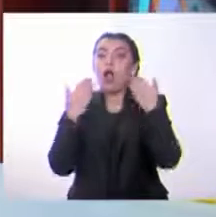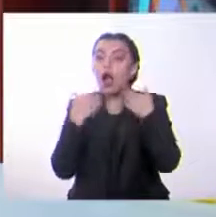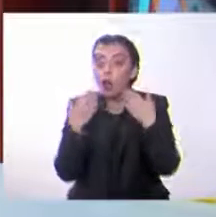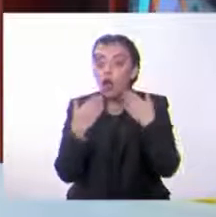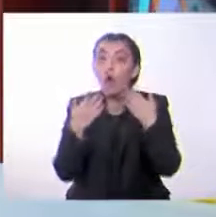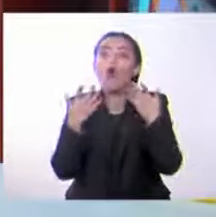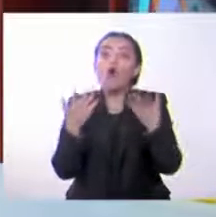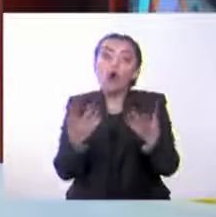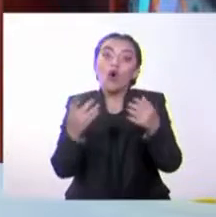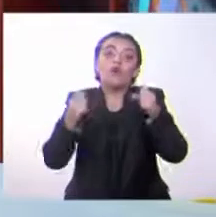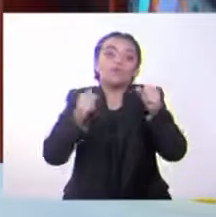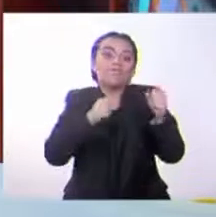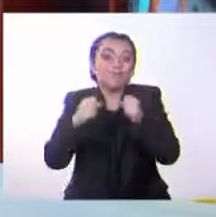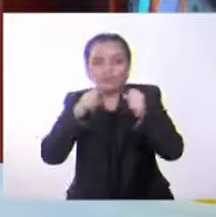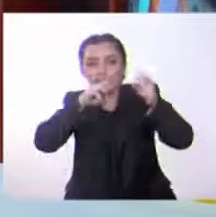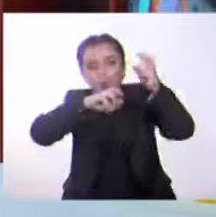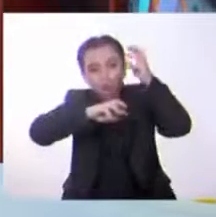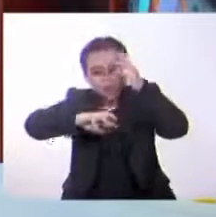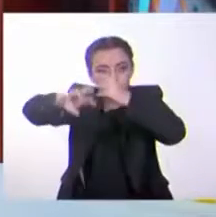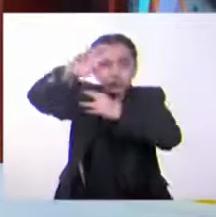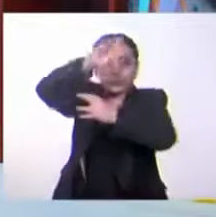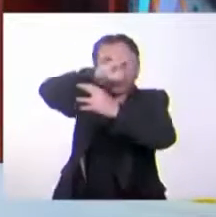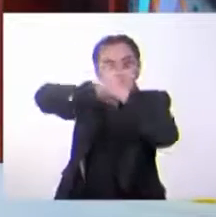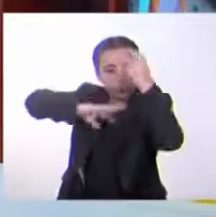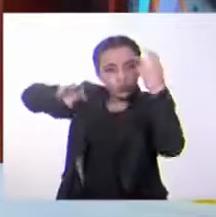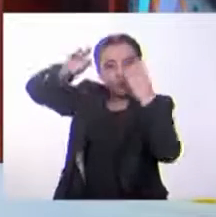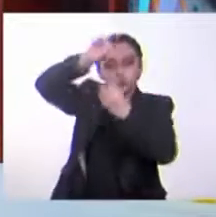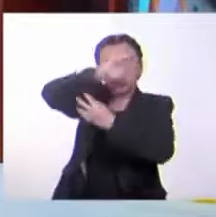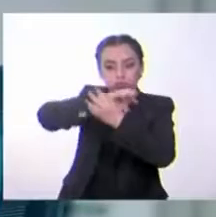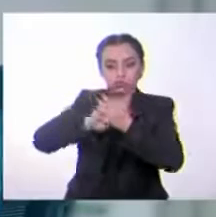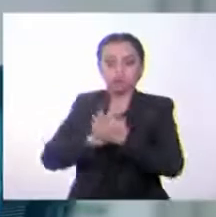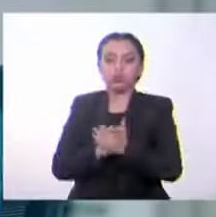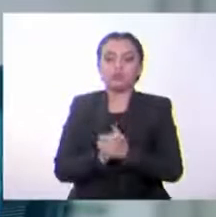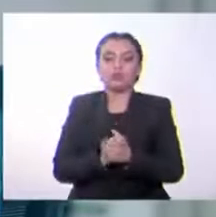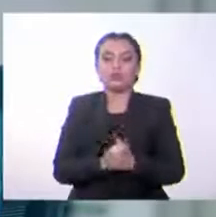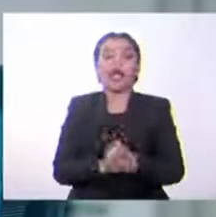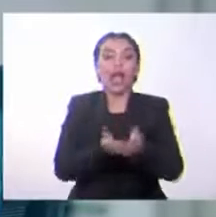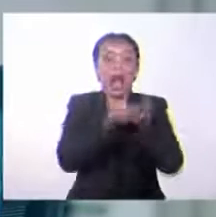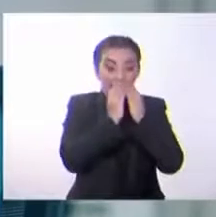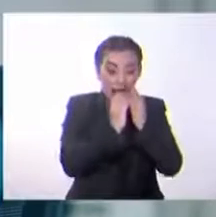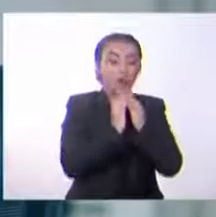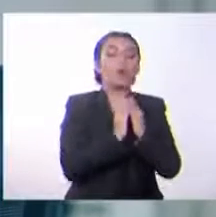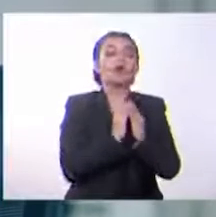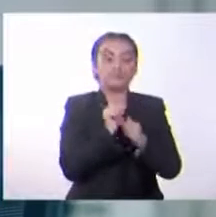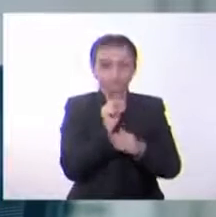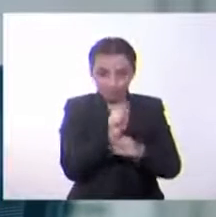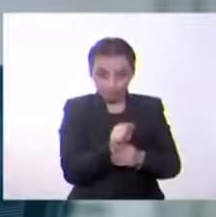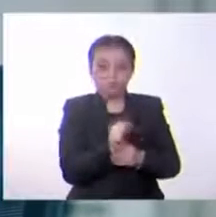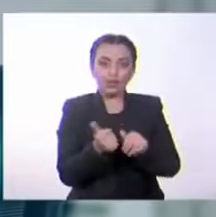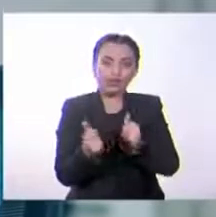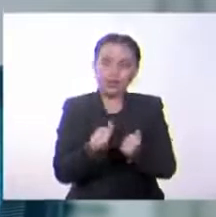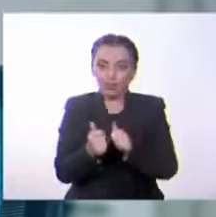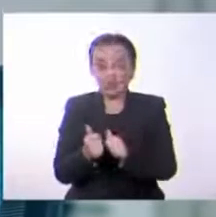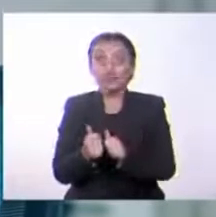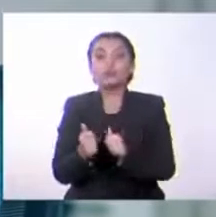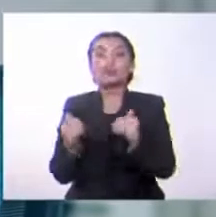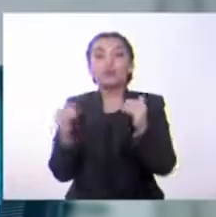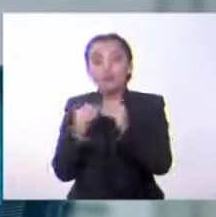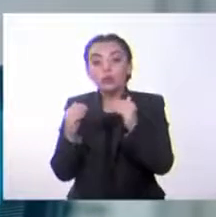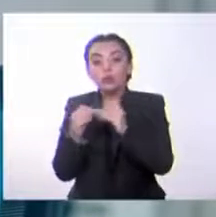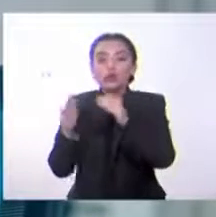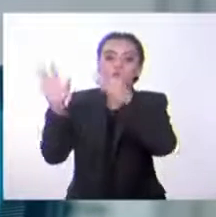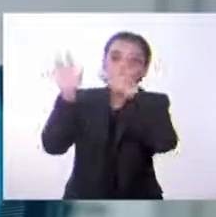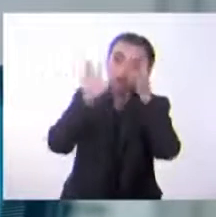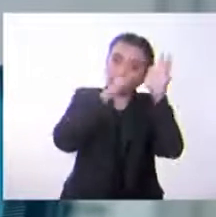depende exclusivamente solo del agua o del aire, o depende nada más de los océanos. Realmente la